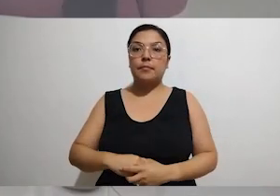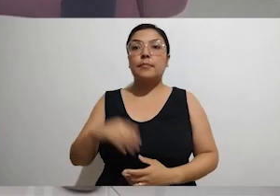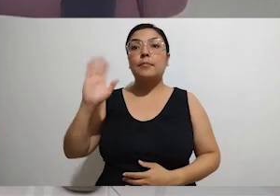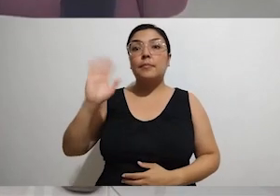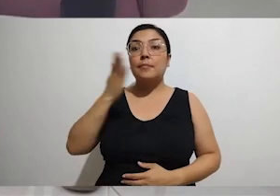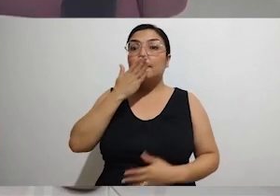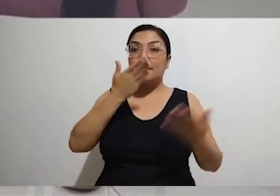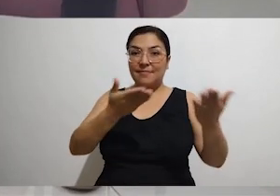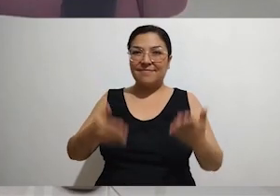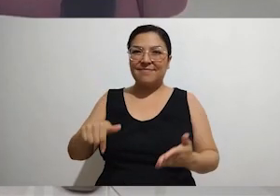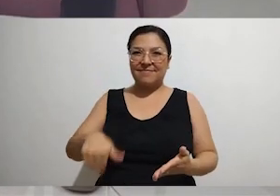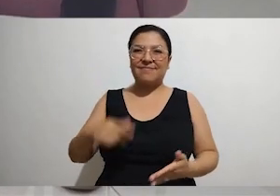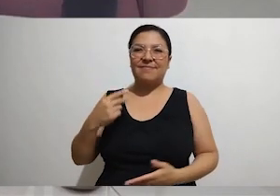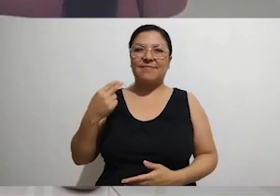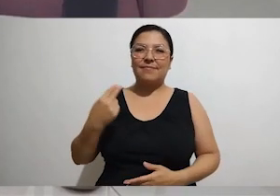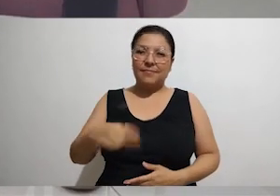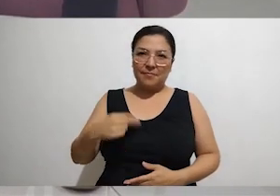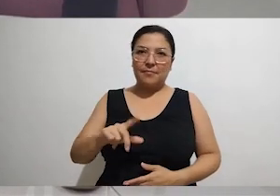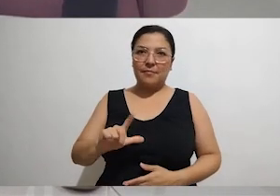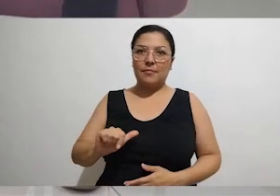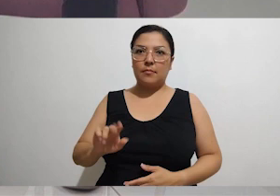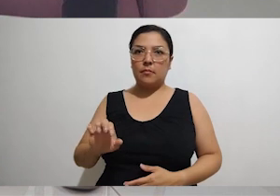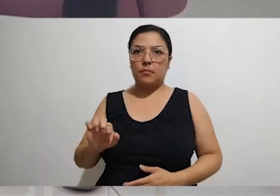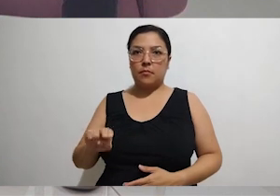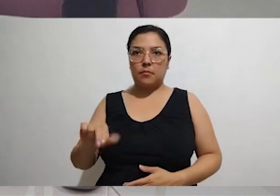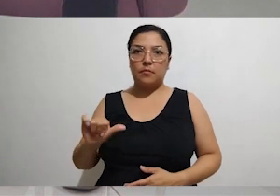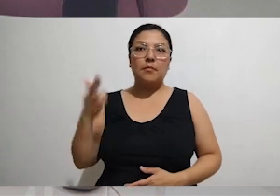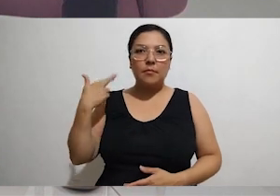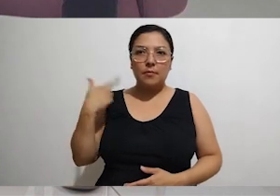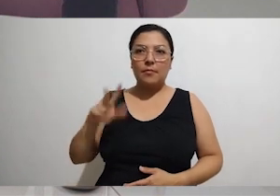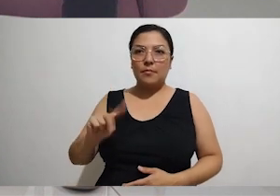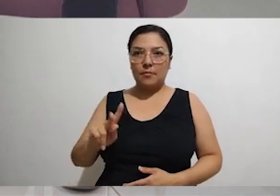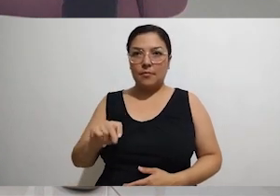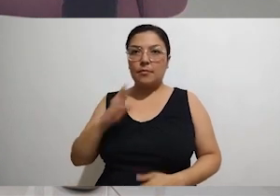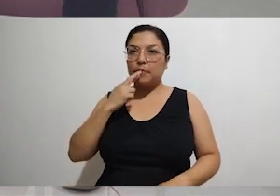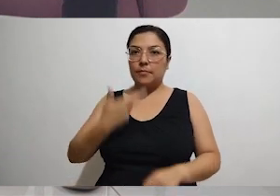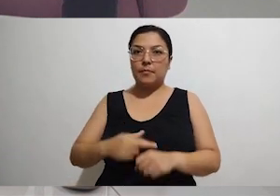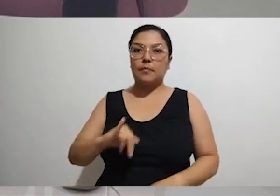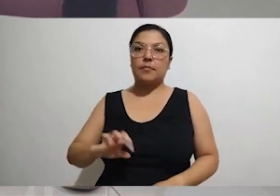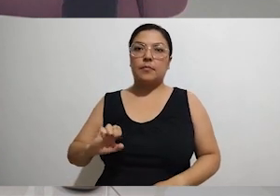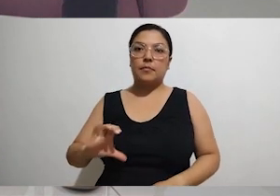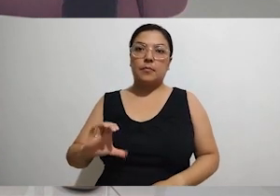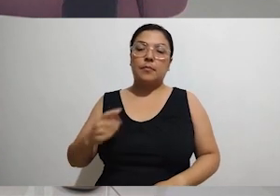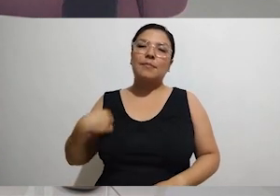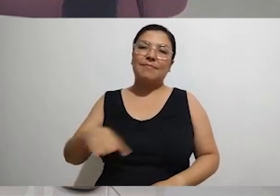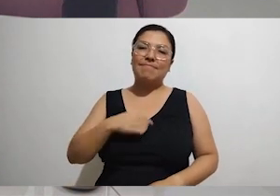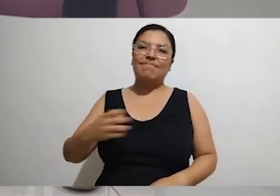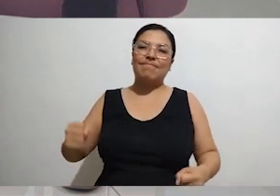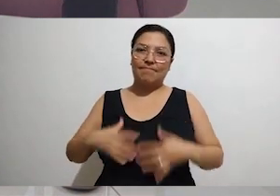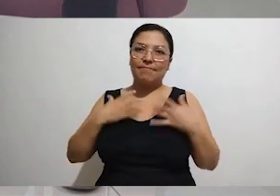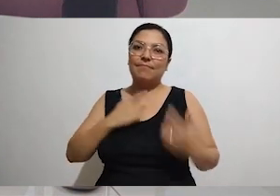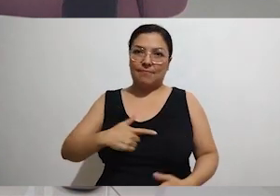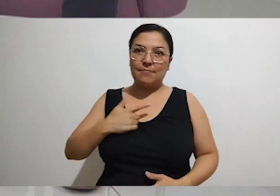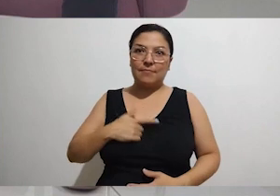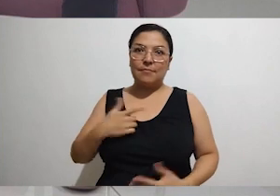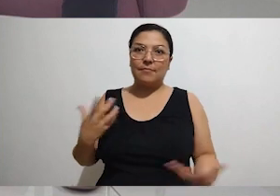¿qué tal? Bienvenidos a su programa de La Urna, programa de radio y televisión del Instituto Electoral de Coahuila. Como siempre, nos da mucho gusto y es un placer que nos